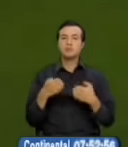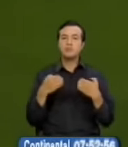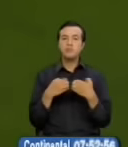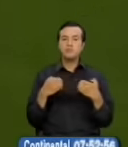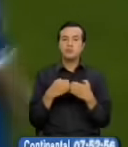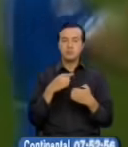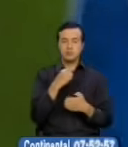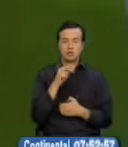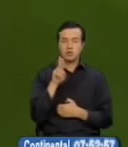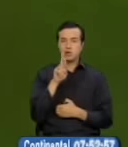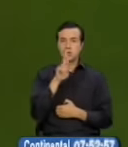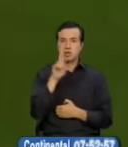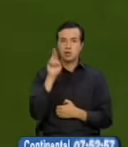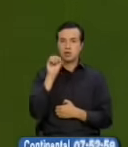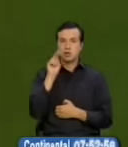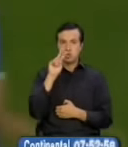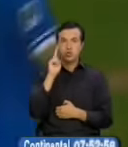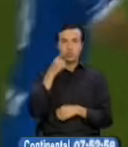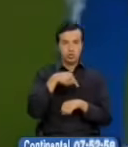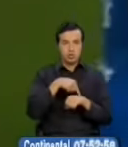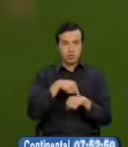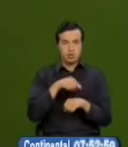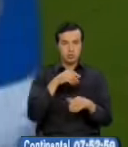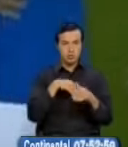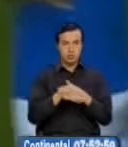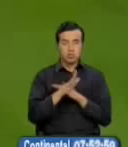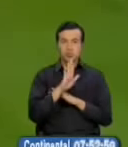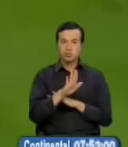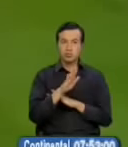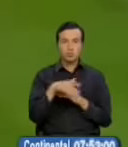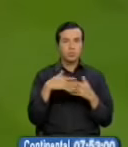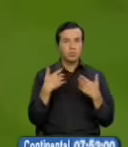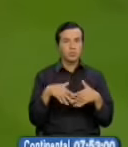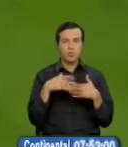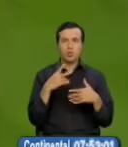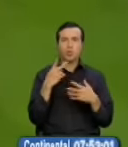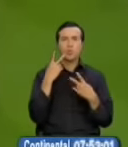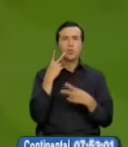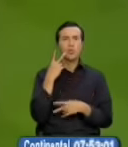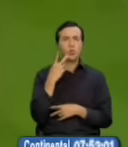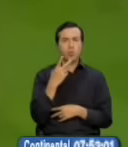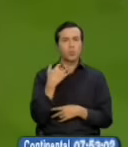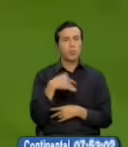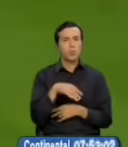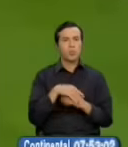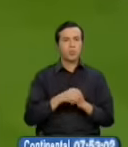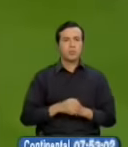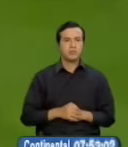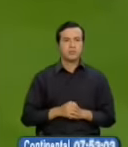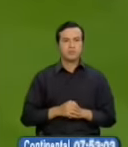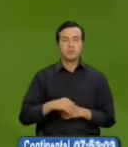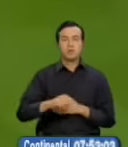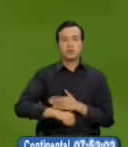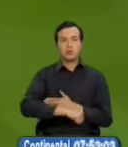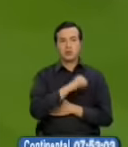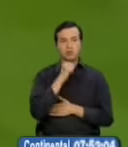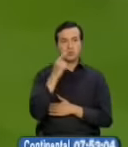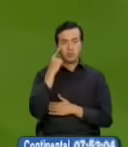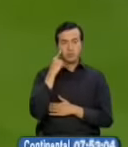Guerrón, que ingresó para la segunda parte y que se mandó una dupleta. consiguió la victoria